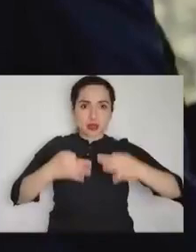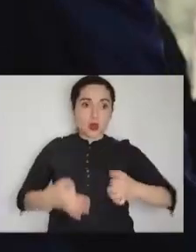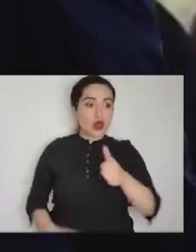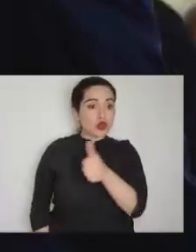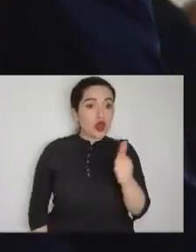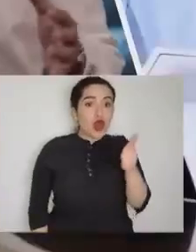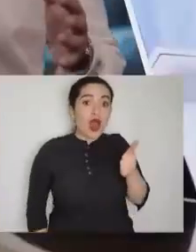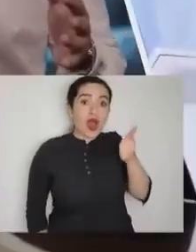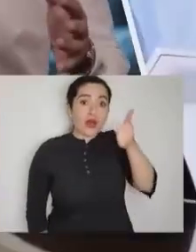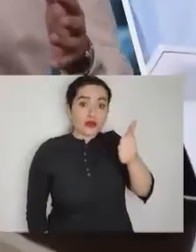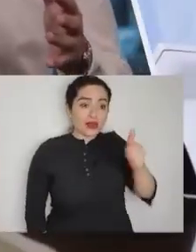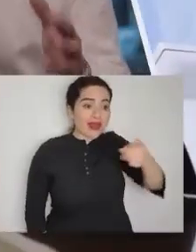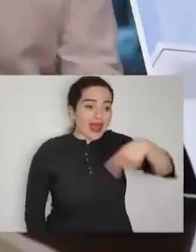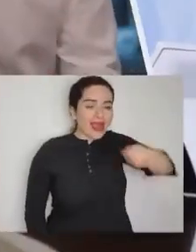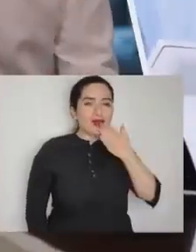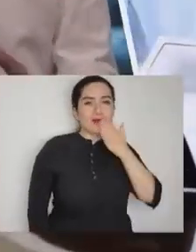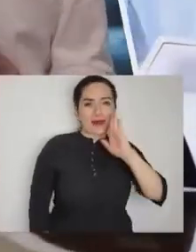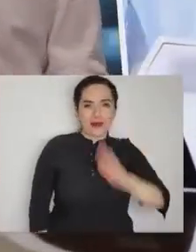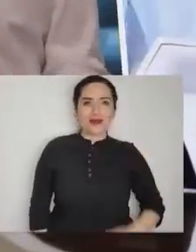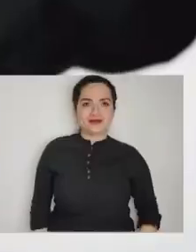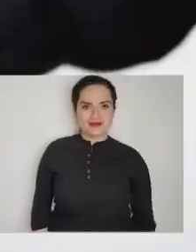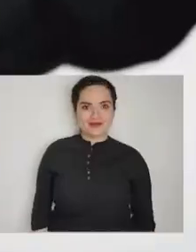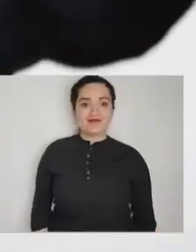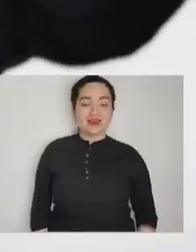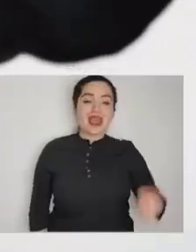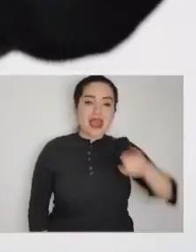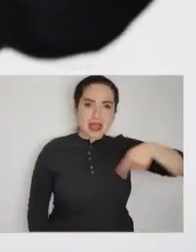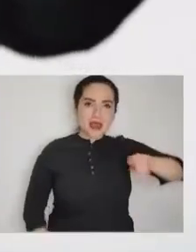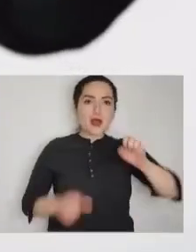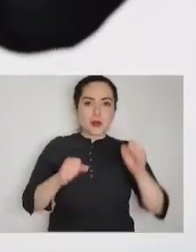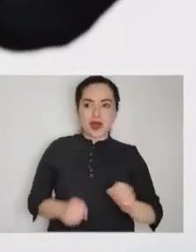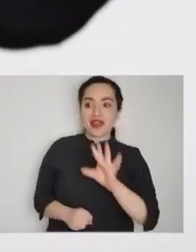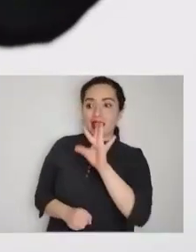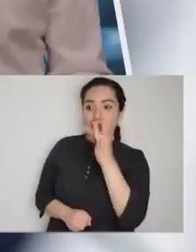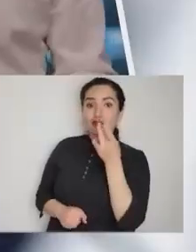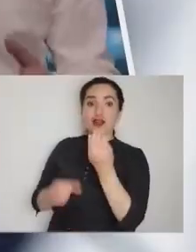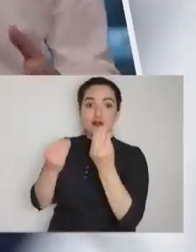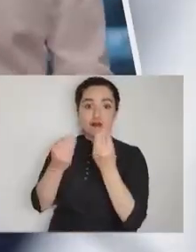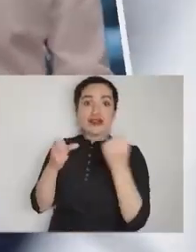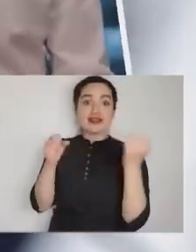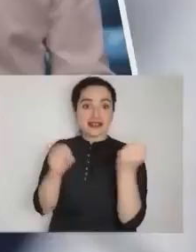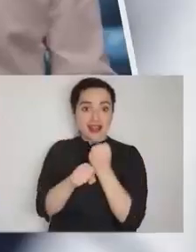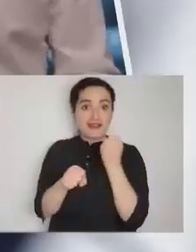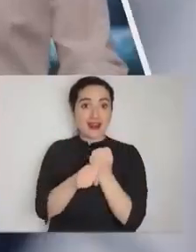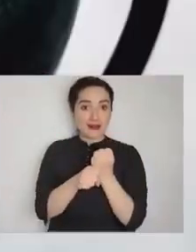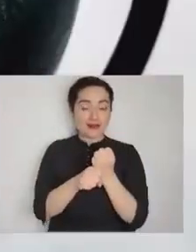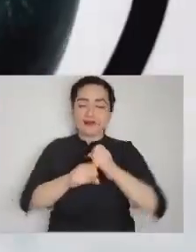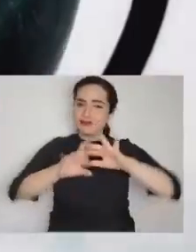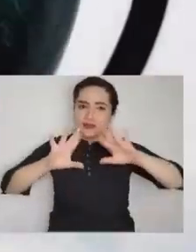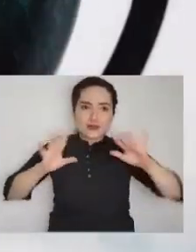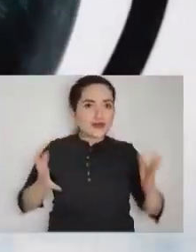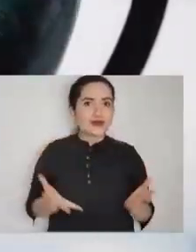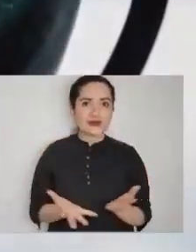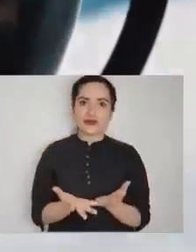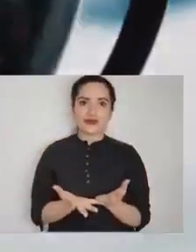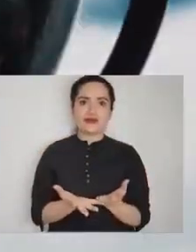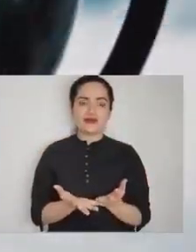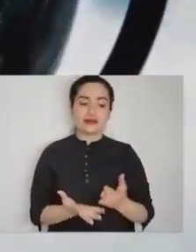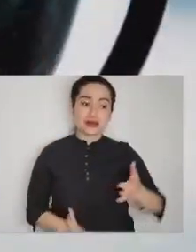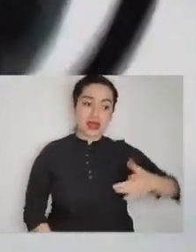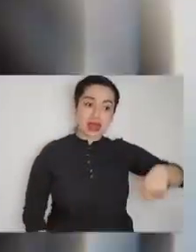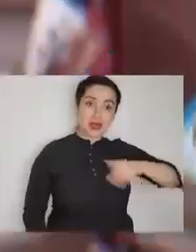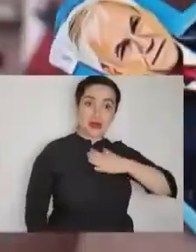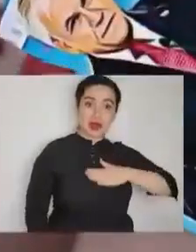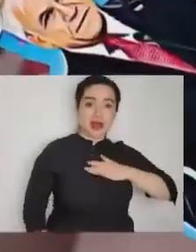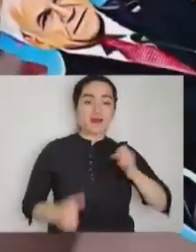nuestras autoridades tienen que ser los mejores y por lo tanto van a poder conseguir una muy buena pega en todo el mundo